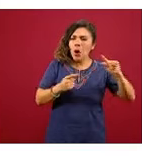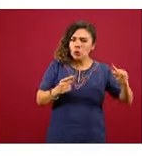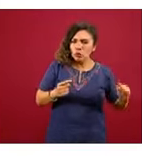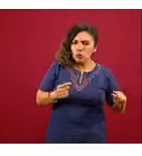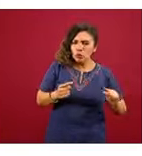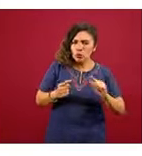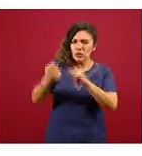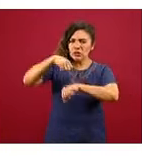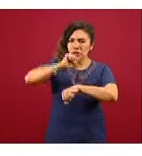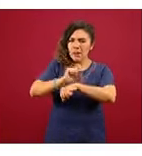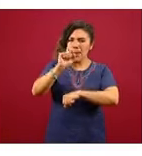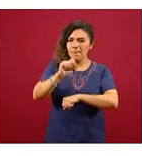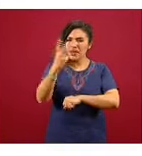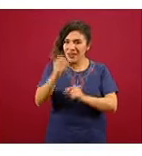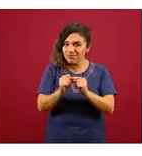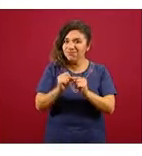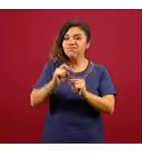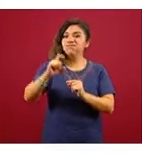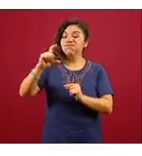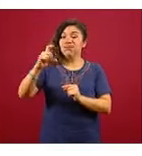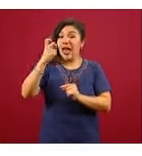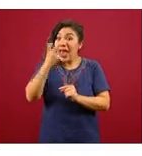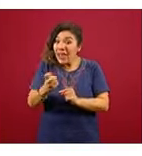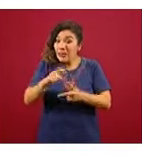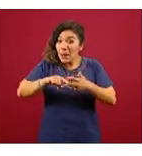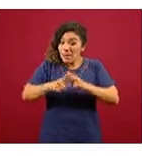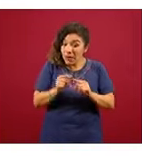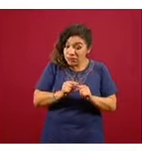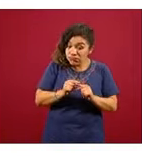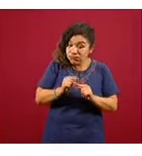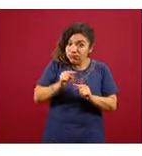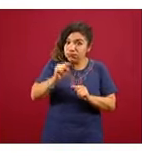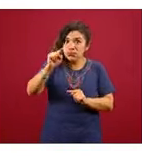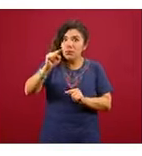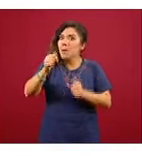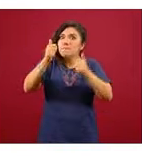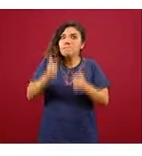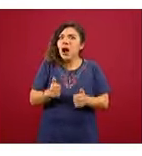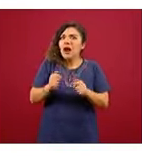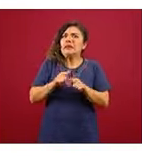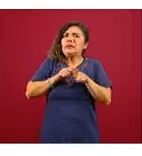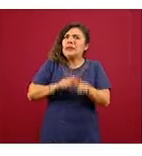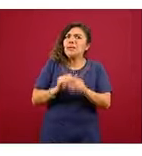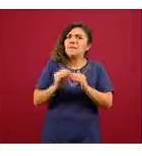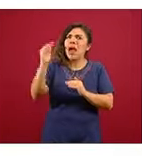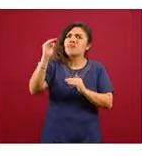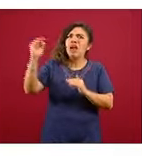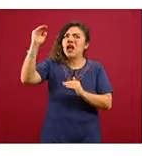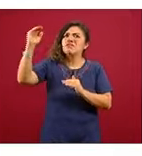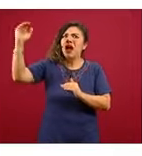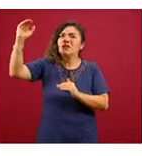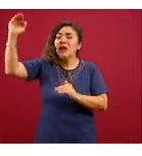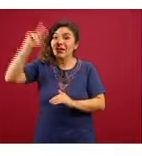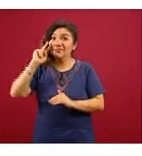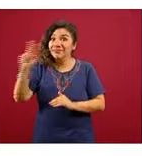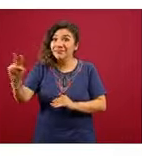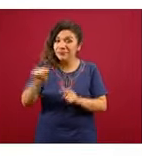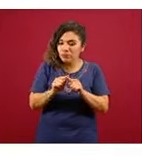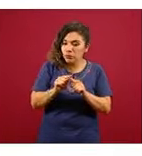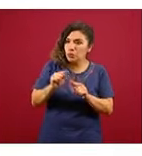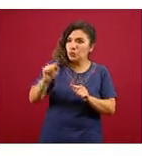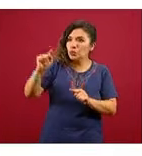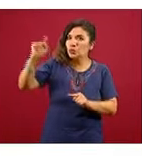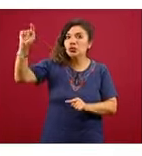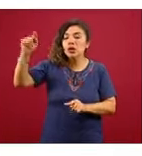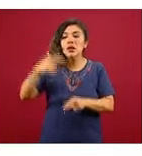partir de la semana 23 y a partir de que inicia con el incremento, no para, continúa su tendencia ascendente hasta